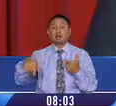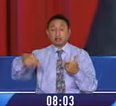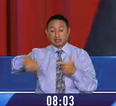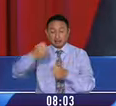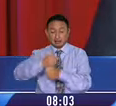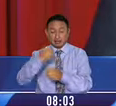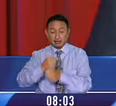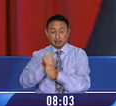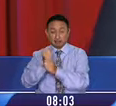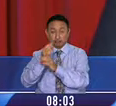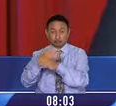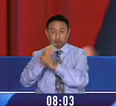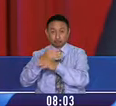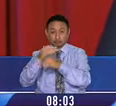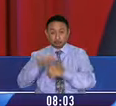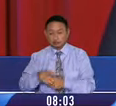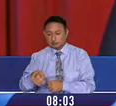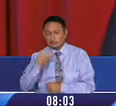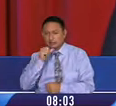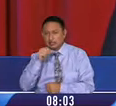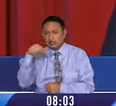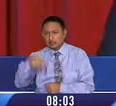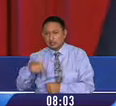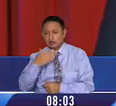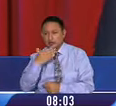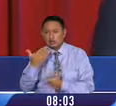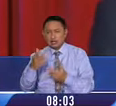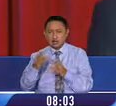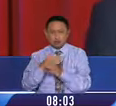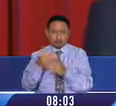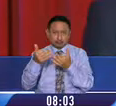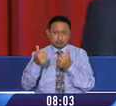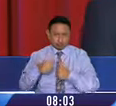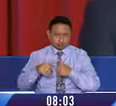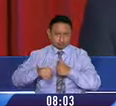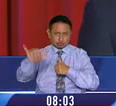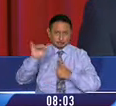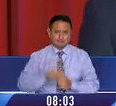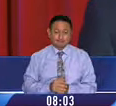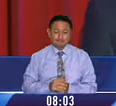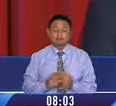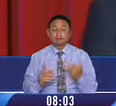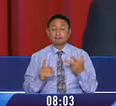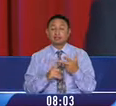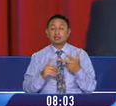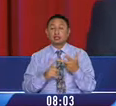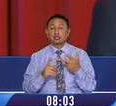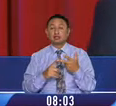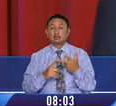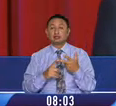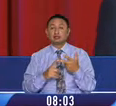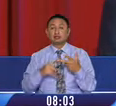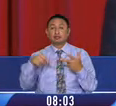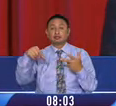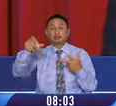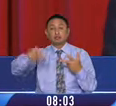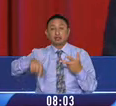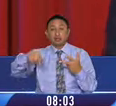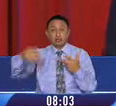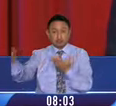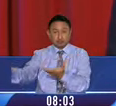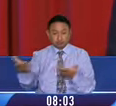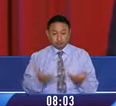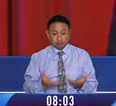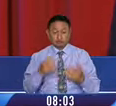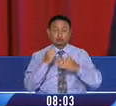operando el metro nos digan qué les falta para poder funcionar adecuadamente. Y tercero, quiero que los que nos proveyeron